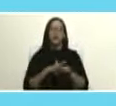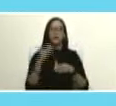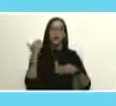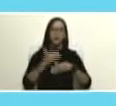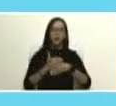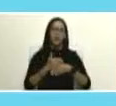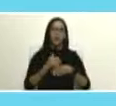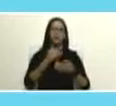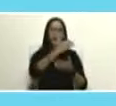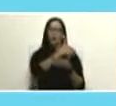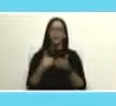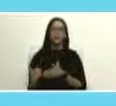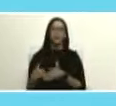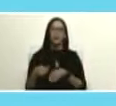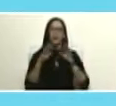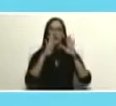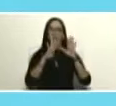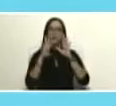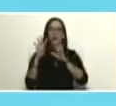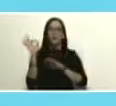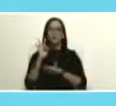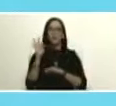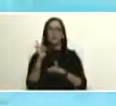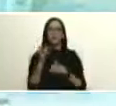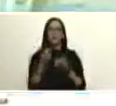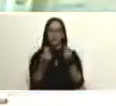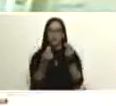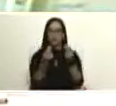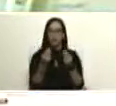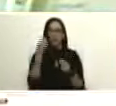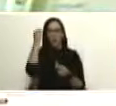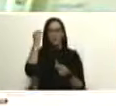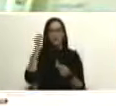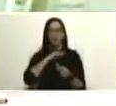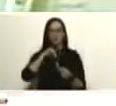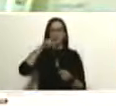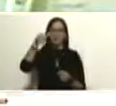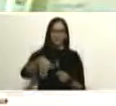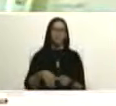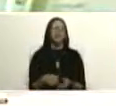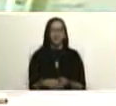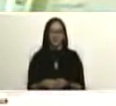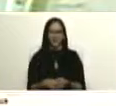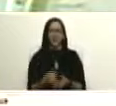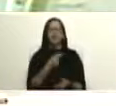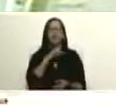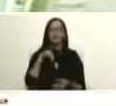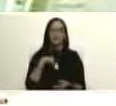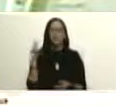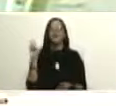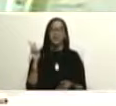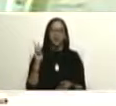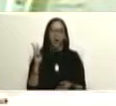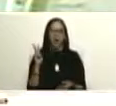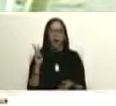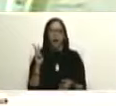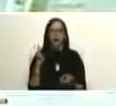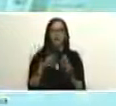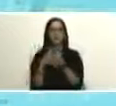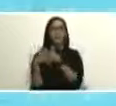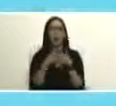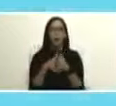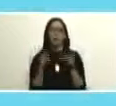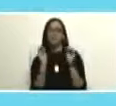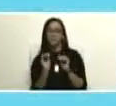quitó el 99% de los ingresos, y ellos creían que nos íbamos a rendir. En Venezuela, imperialistas